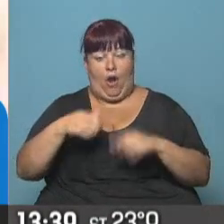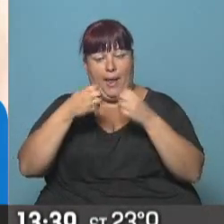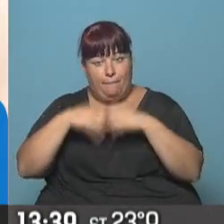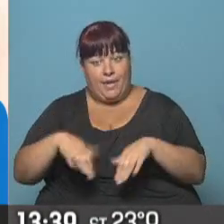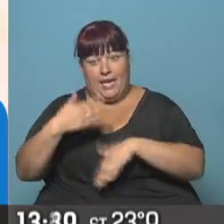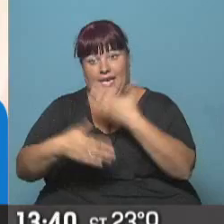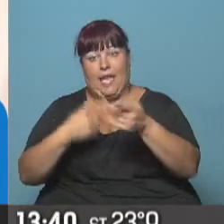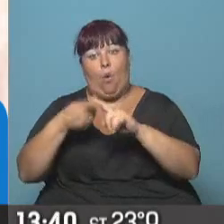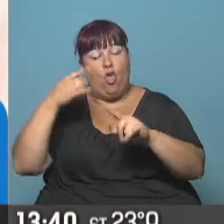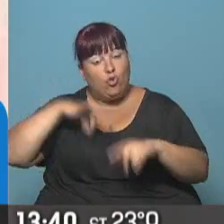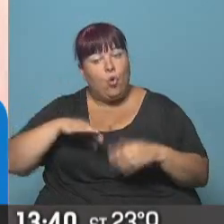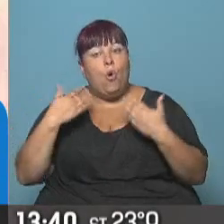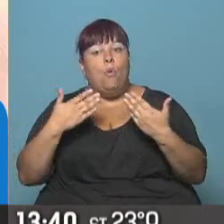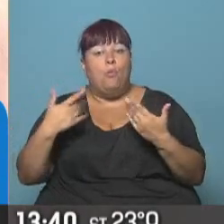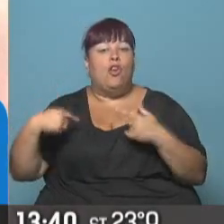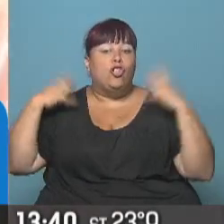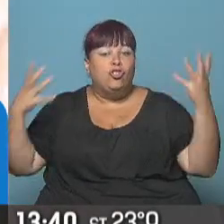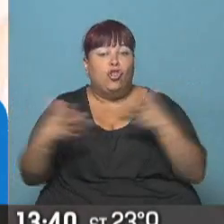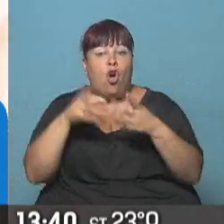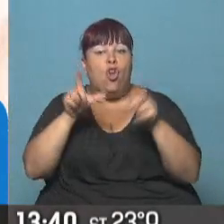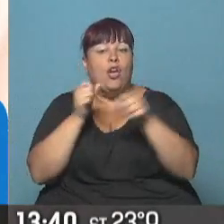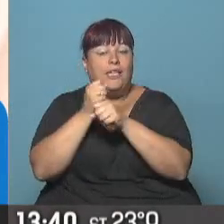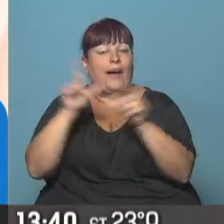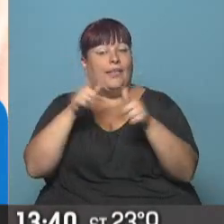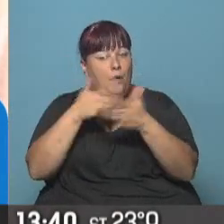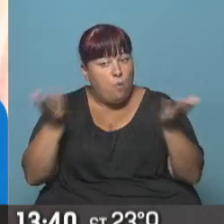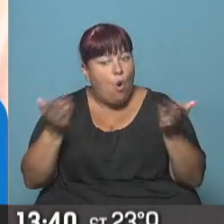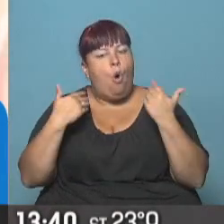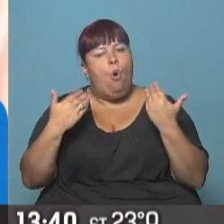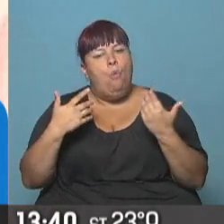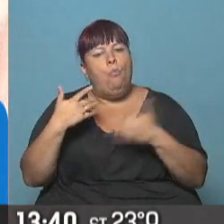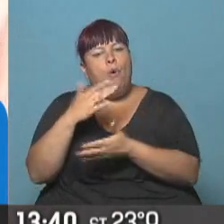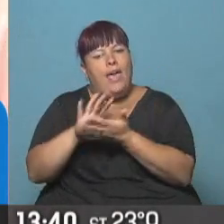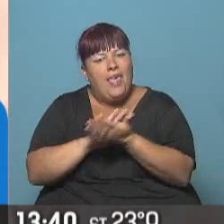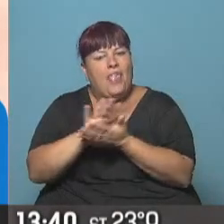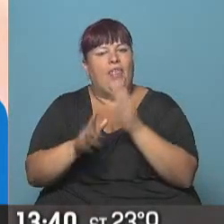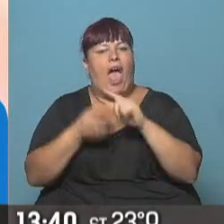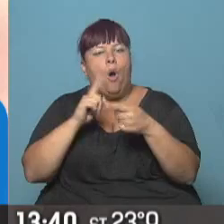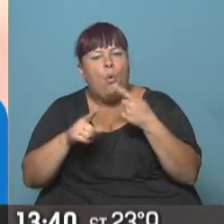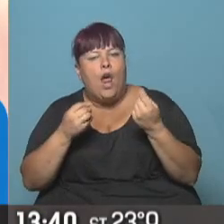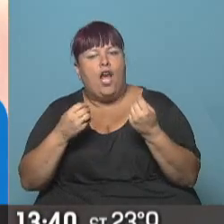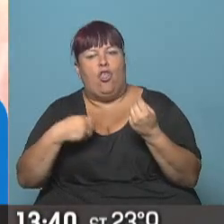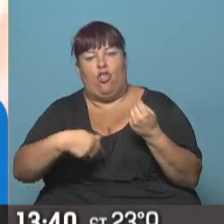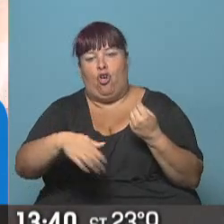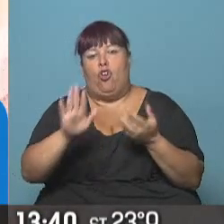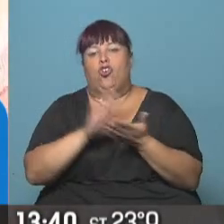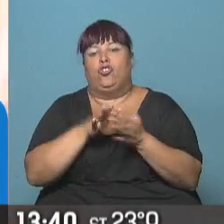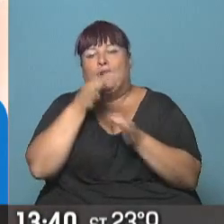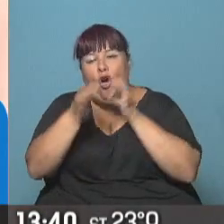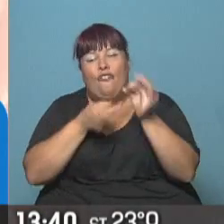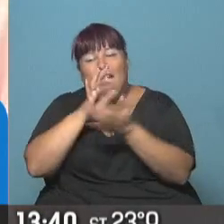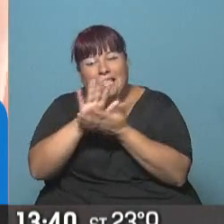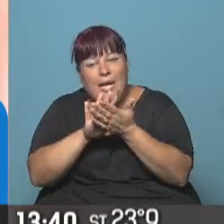el proceso de paritarias, de poder, entre todos los trabajadores de la televisión pública, poder llegar a, en el marco del diálogo,